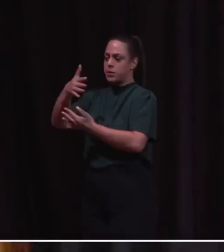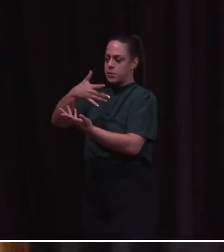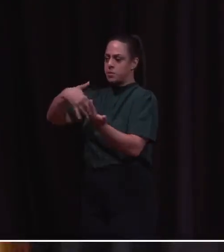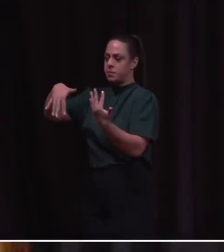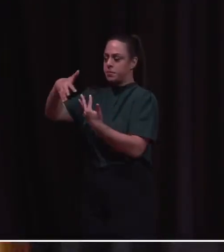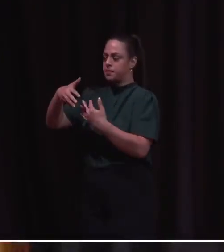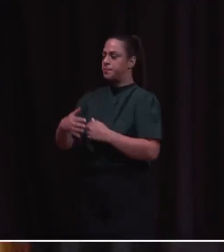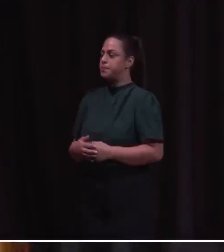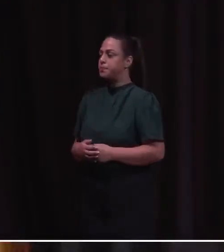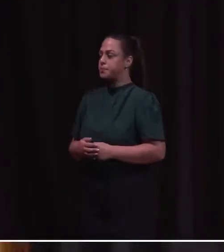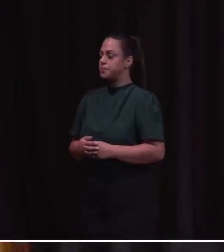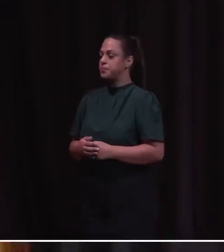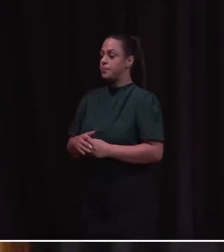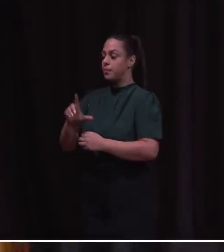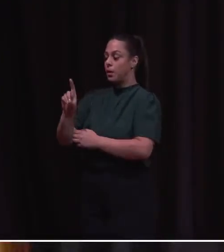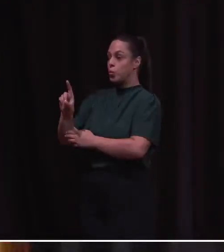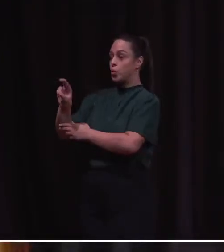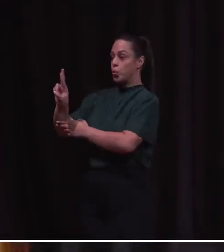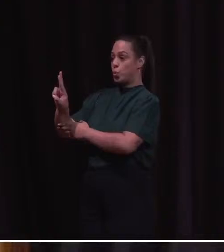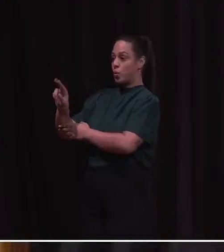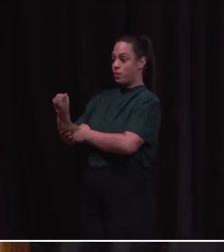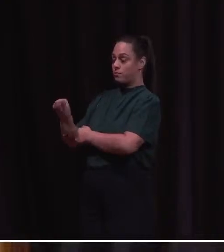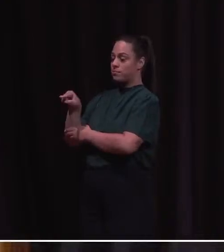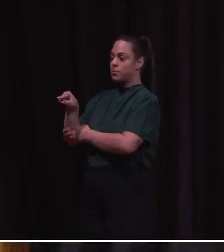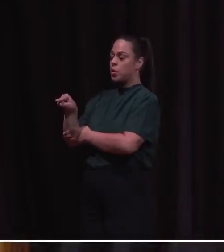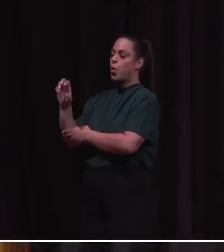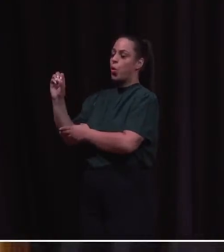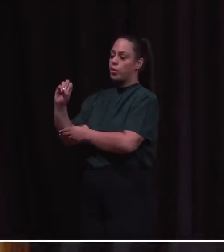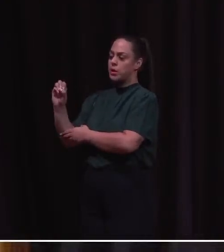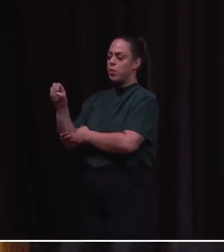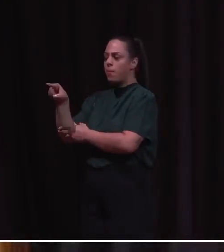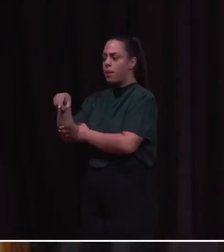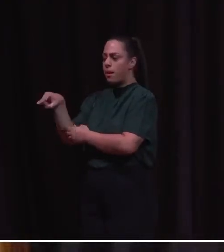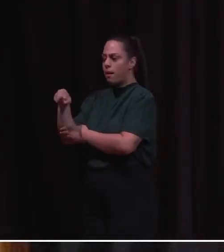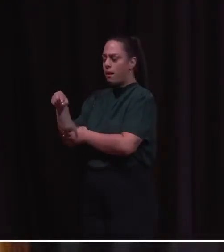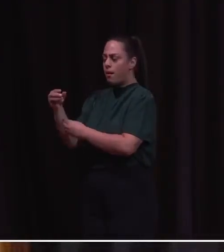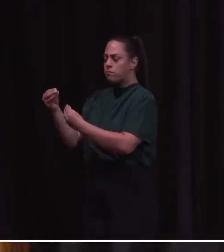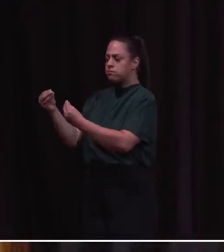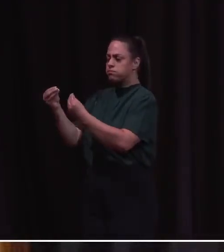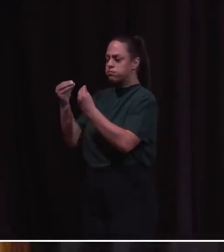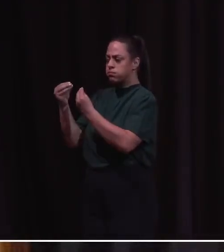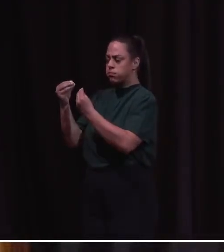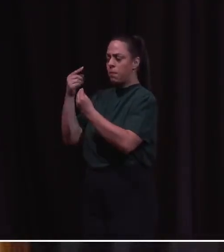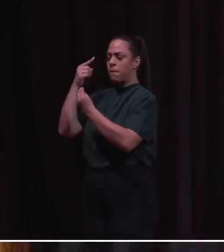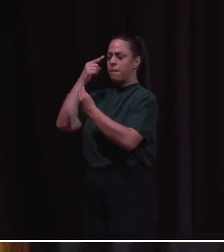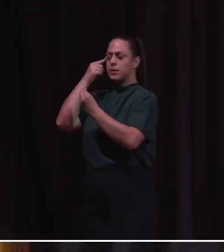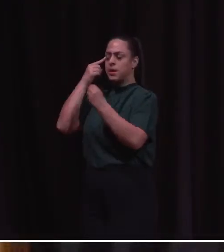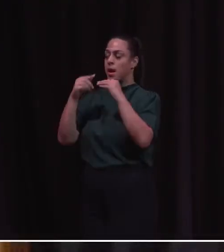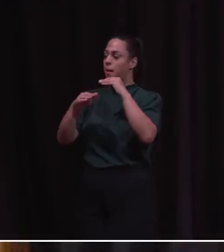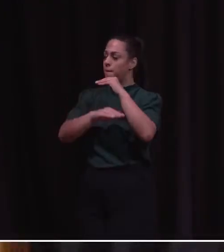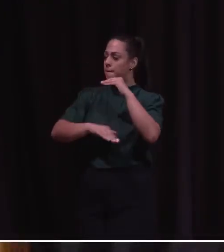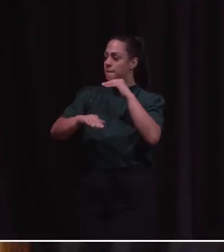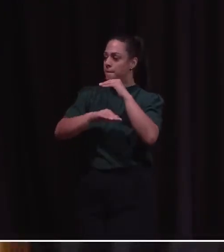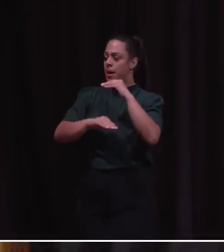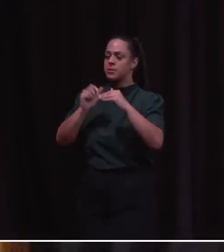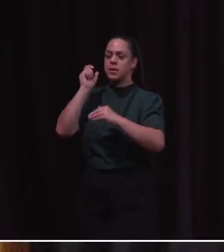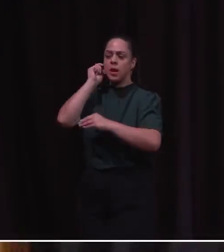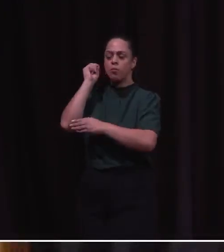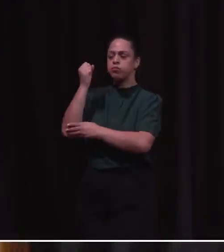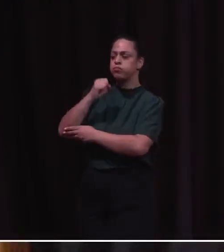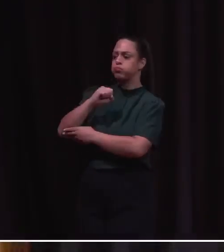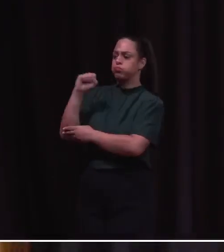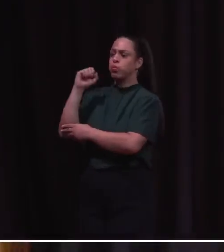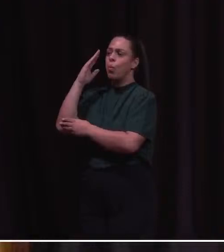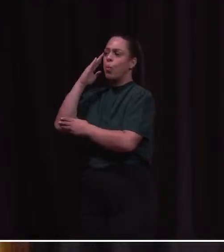La doctora Oyèwùmí nos conduce también a repensar las bases del feminismo, pues argumenta que el